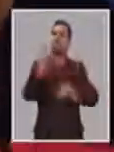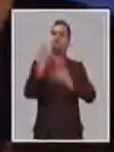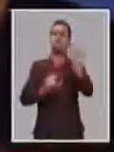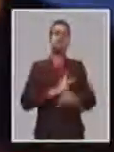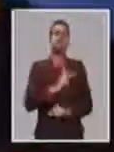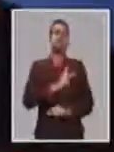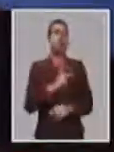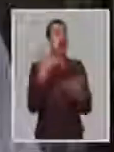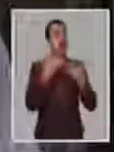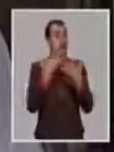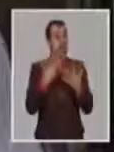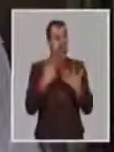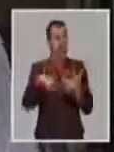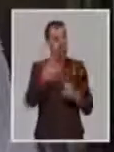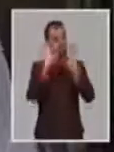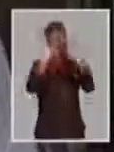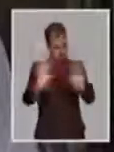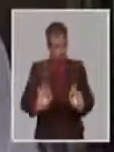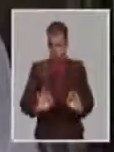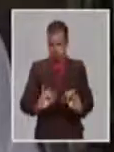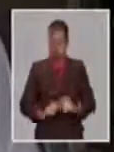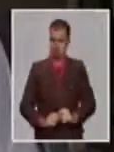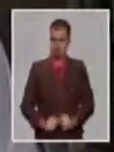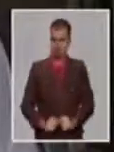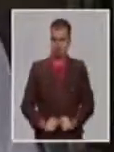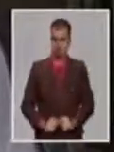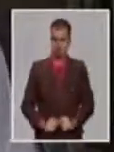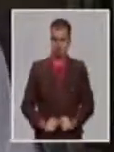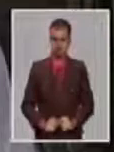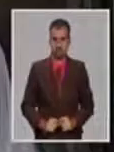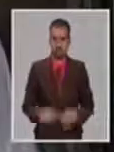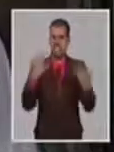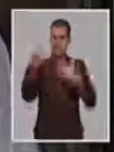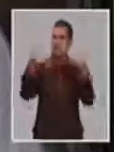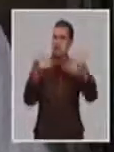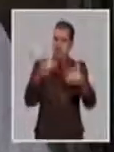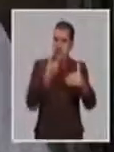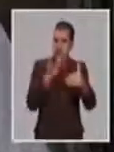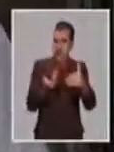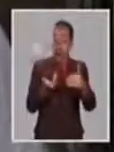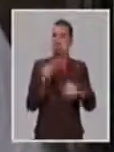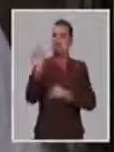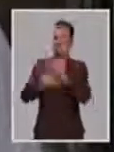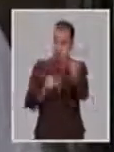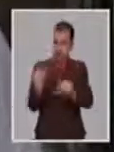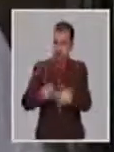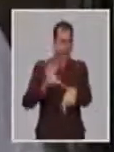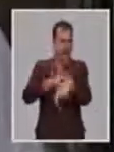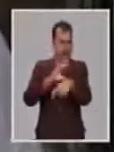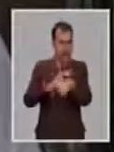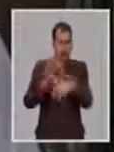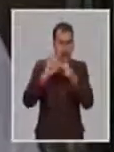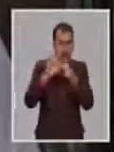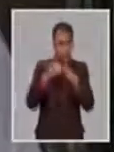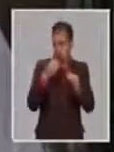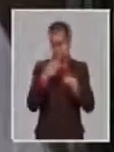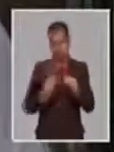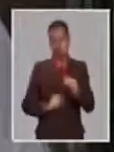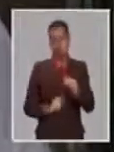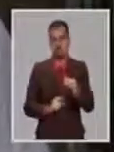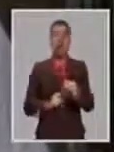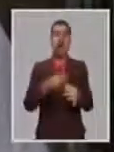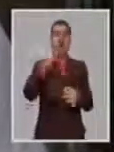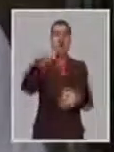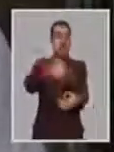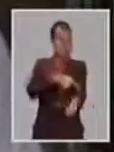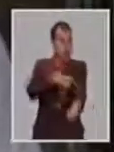son estrictos y específicos. Pueden participar pacientes con enfermedades crónicas, dígase diabéticos,